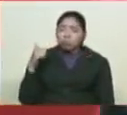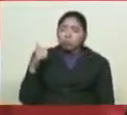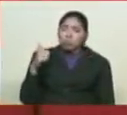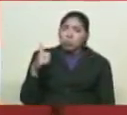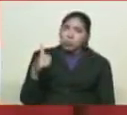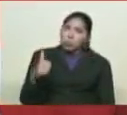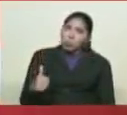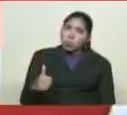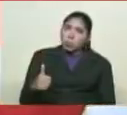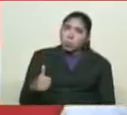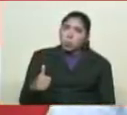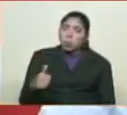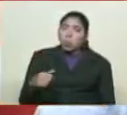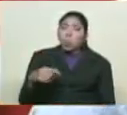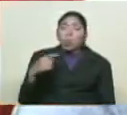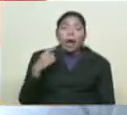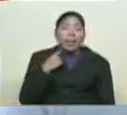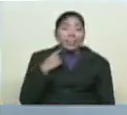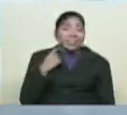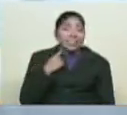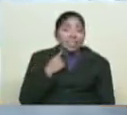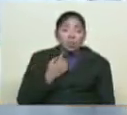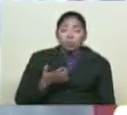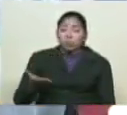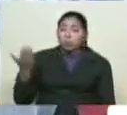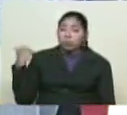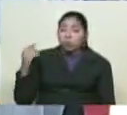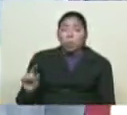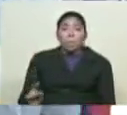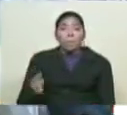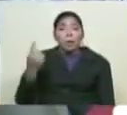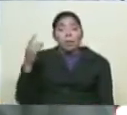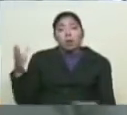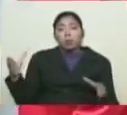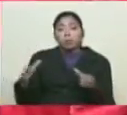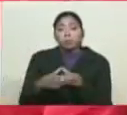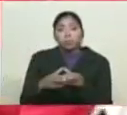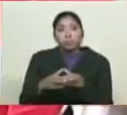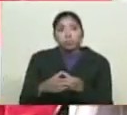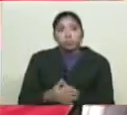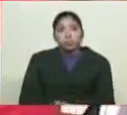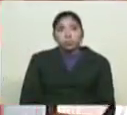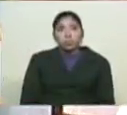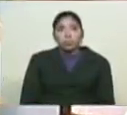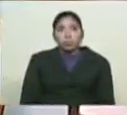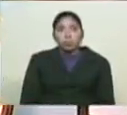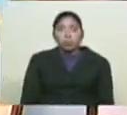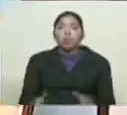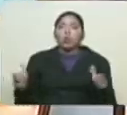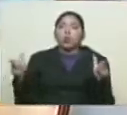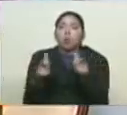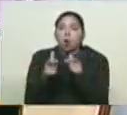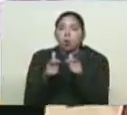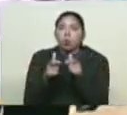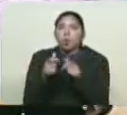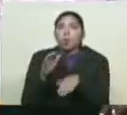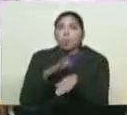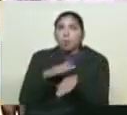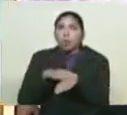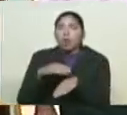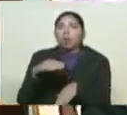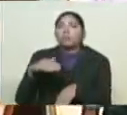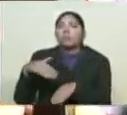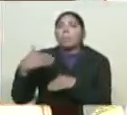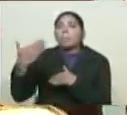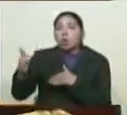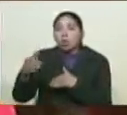quiere, la organización política más antigua. Sostienen esta reunión de trabajo de cara a los comicios presidenciales